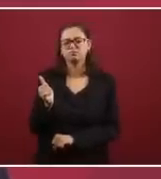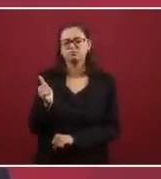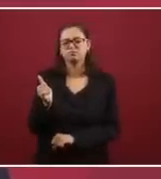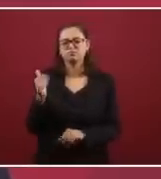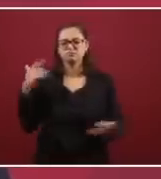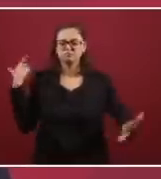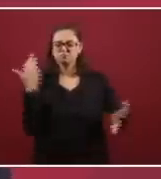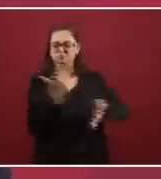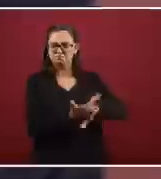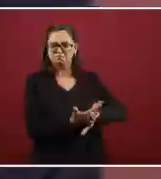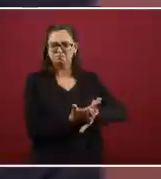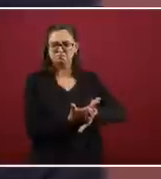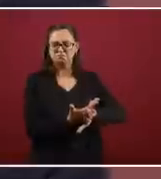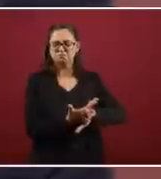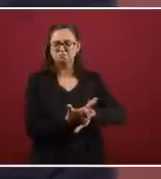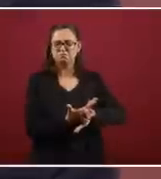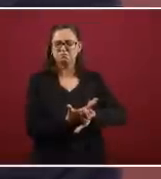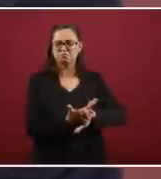afectar